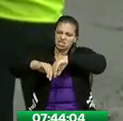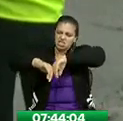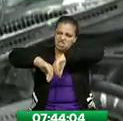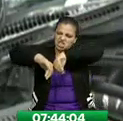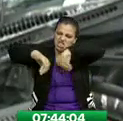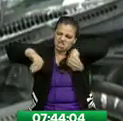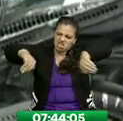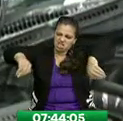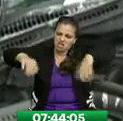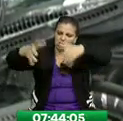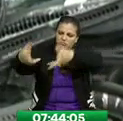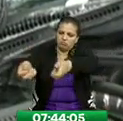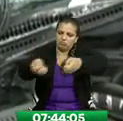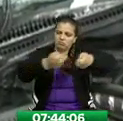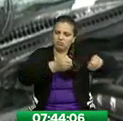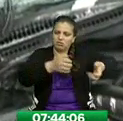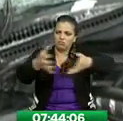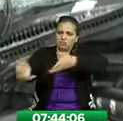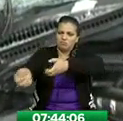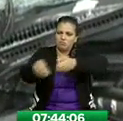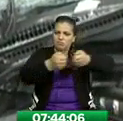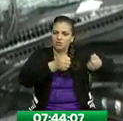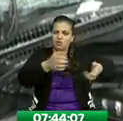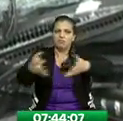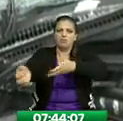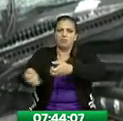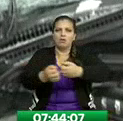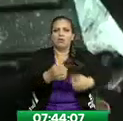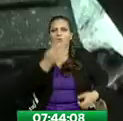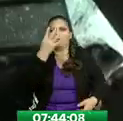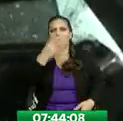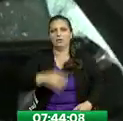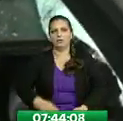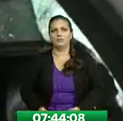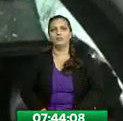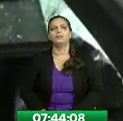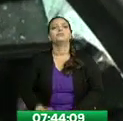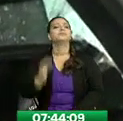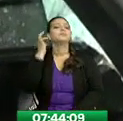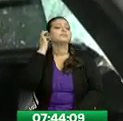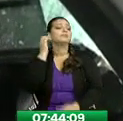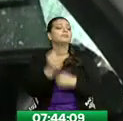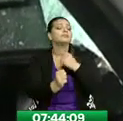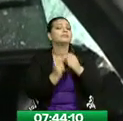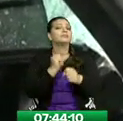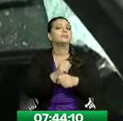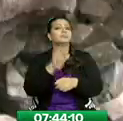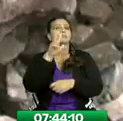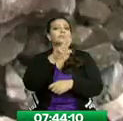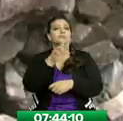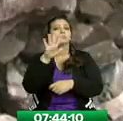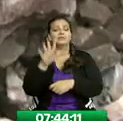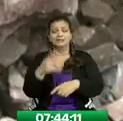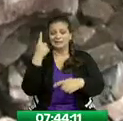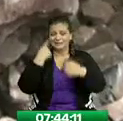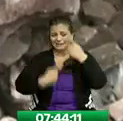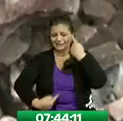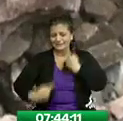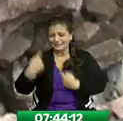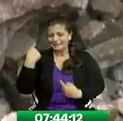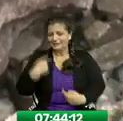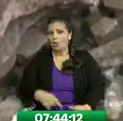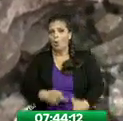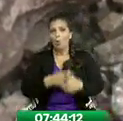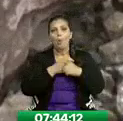las ambulancias y acompañó a la única mujer hasta el hospital. La señora de 35 años de edad no resistió la gravedad de las lesiones